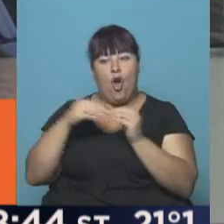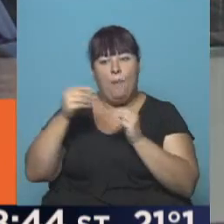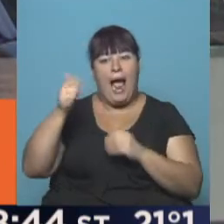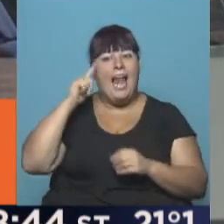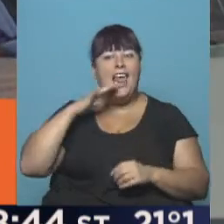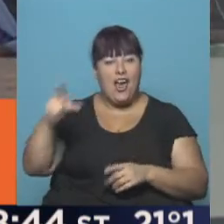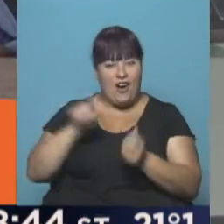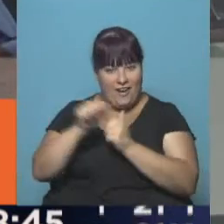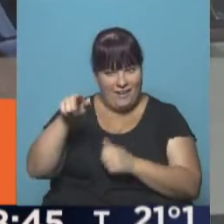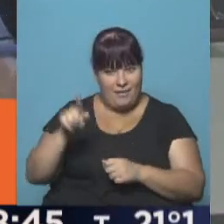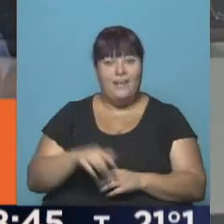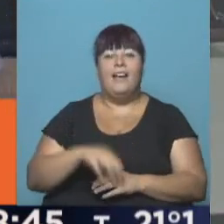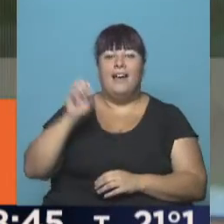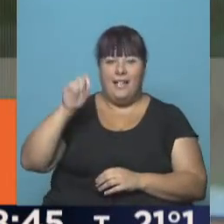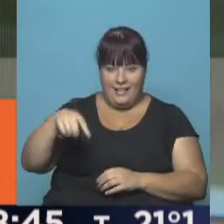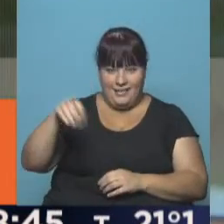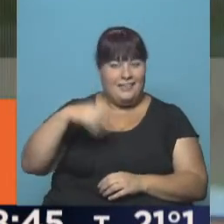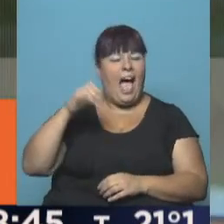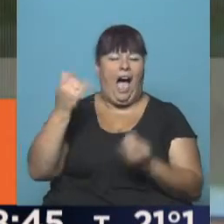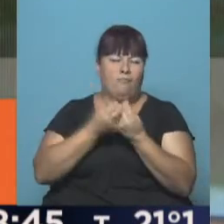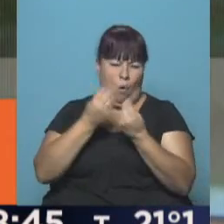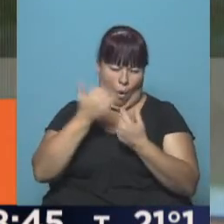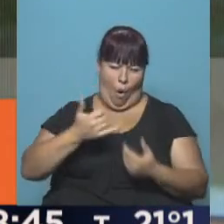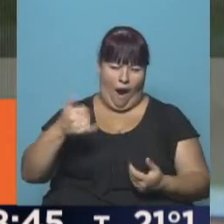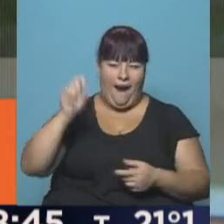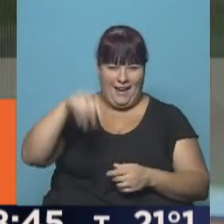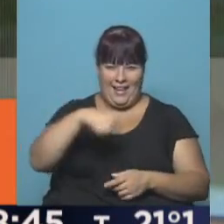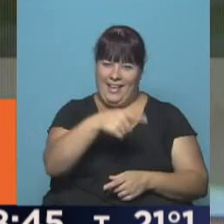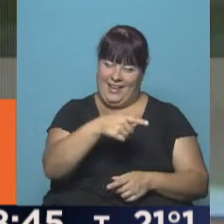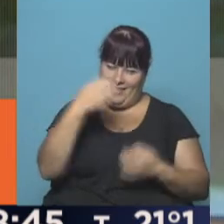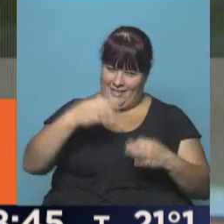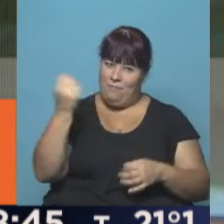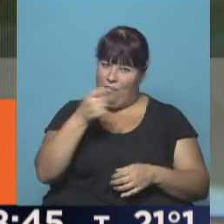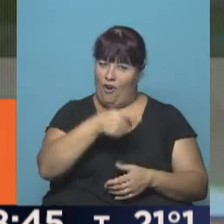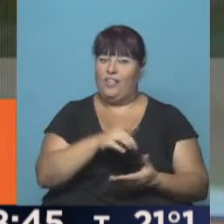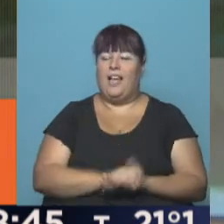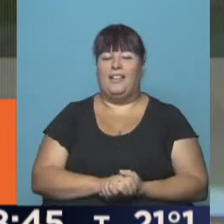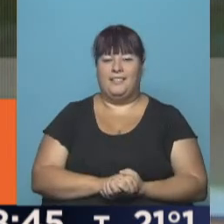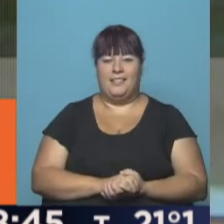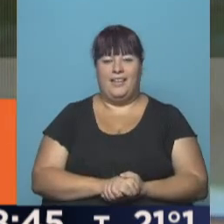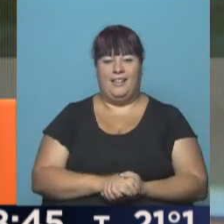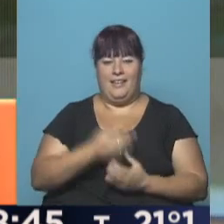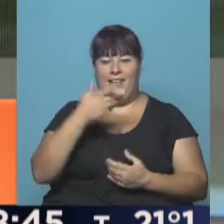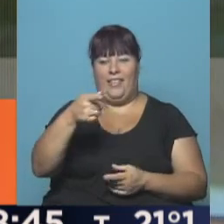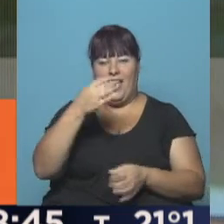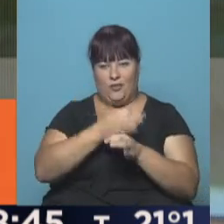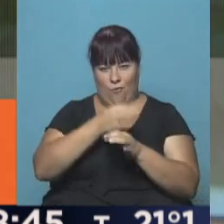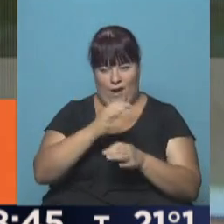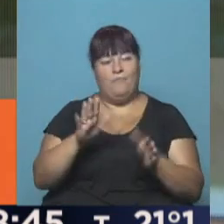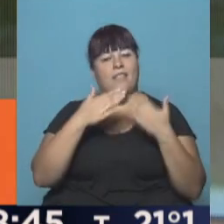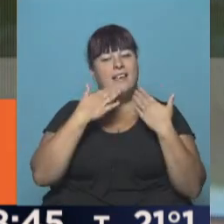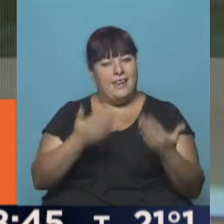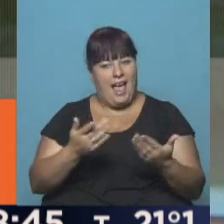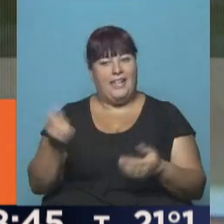herrera ahí lo tenemos es un crédito de sustituciones bueno